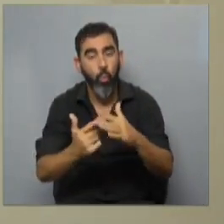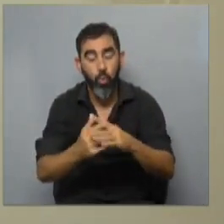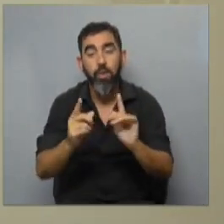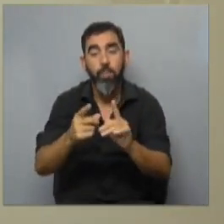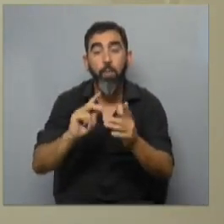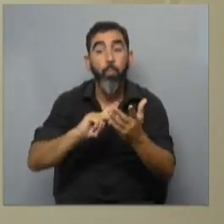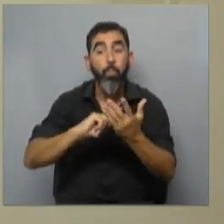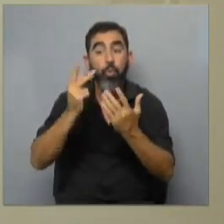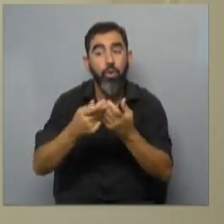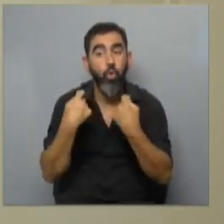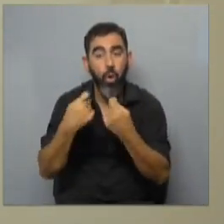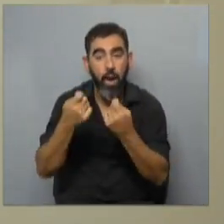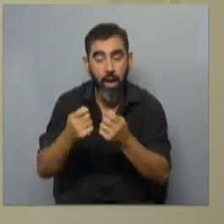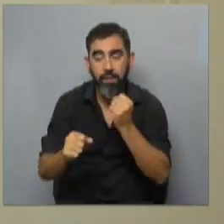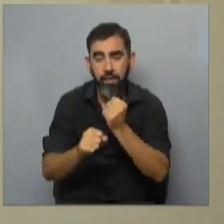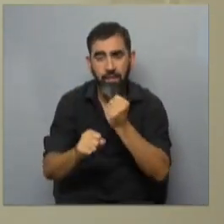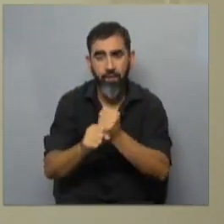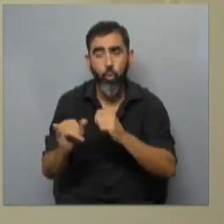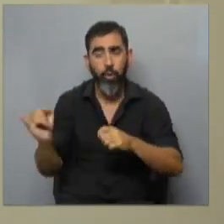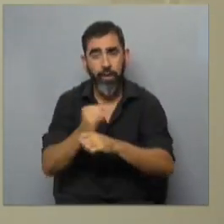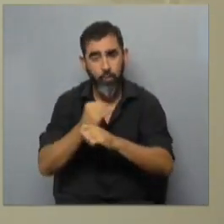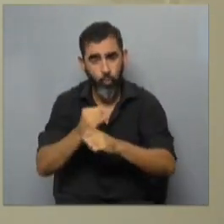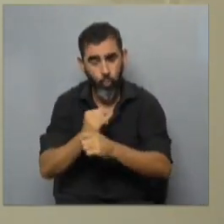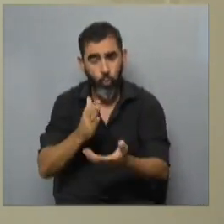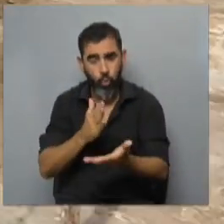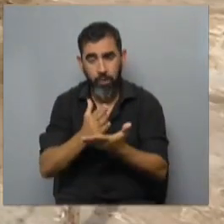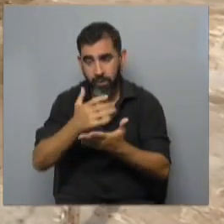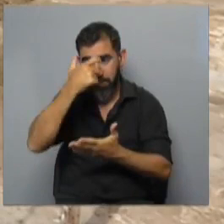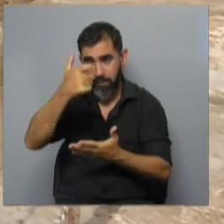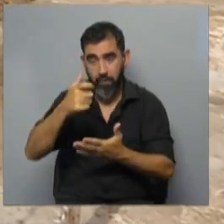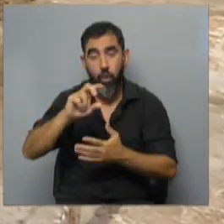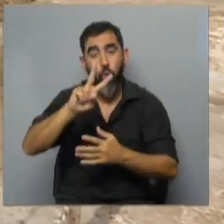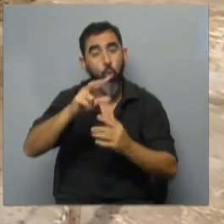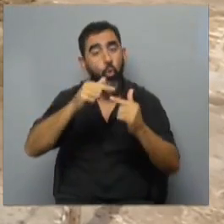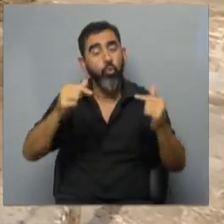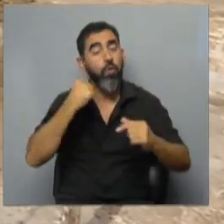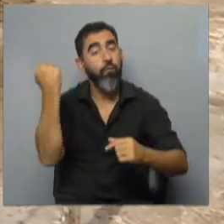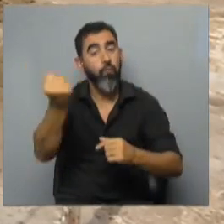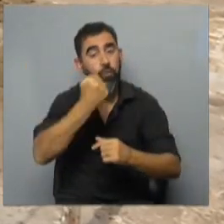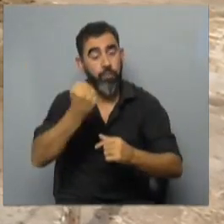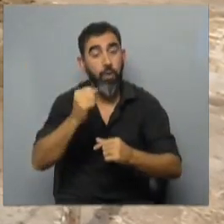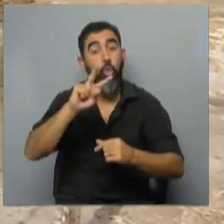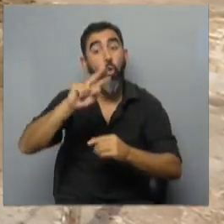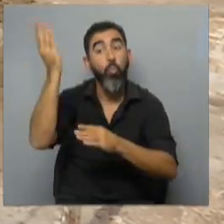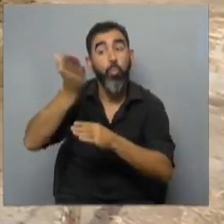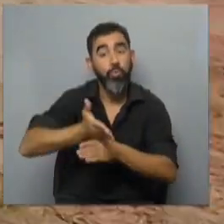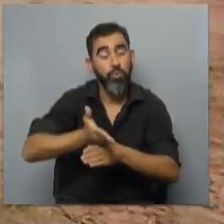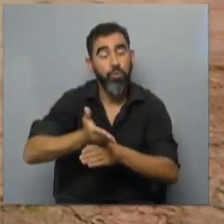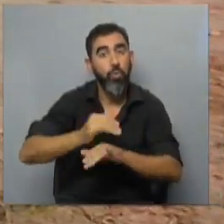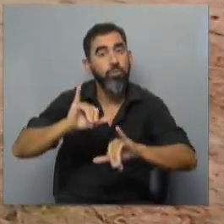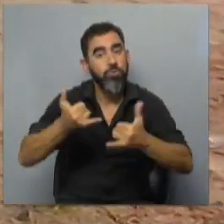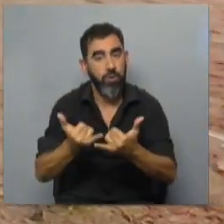proyecto todo el trabajo de los institutos de asistencia técnica dos elementos claves que hay que dar el 2% de una vez